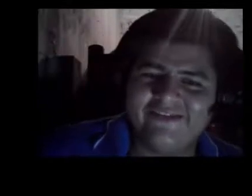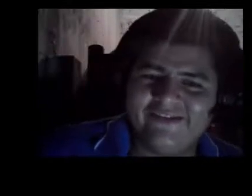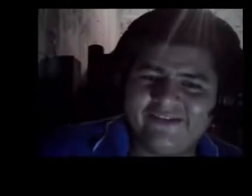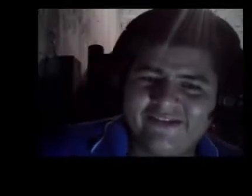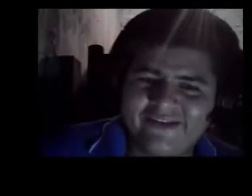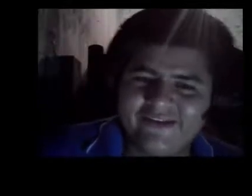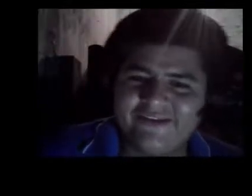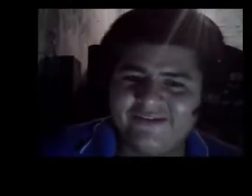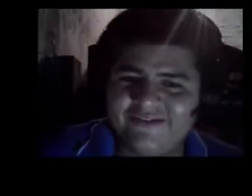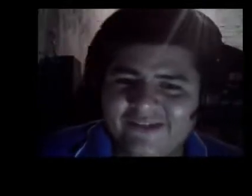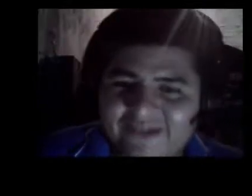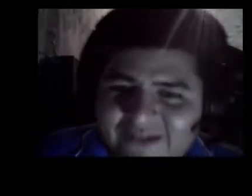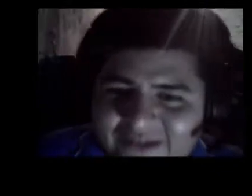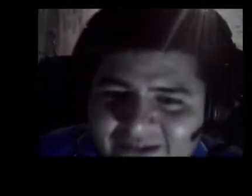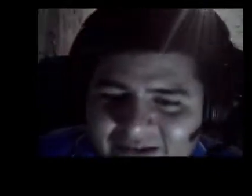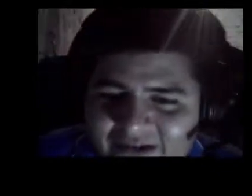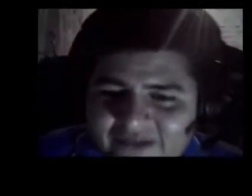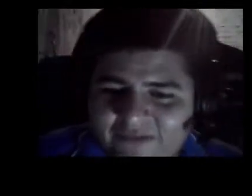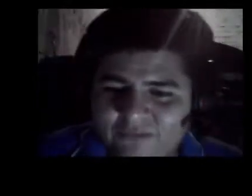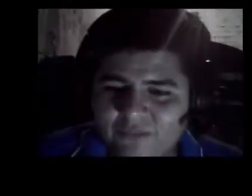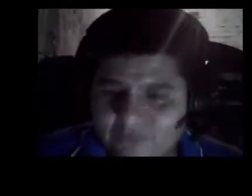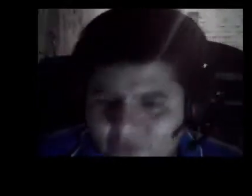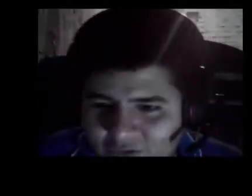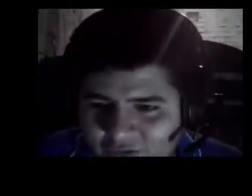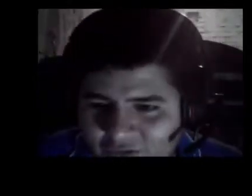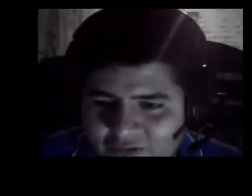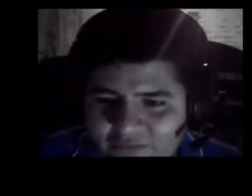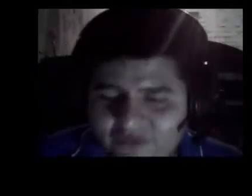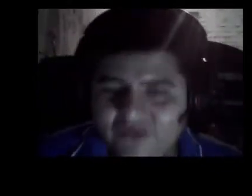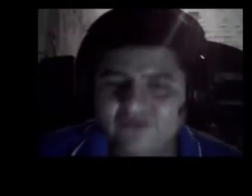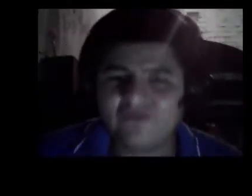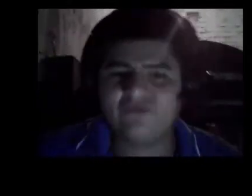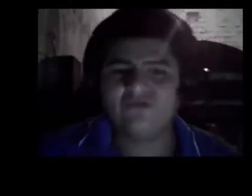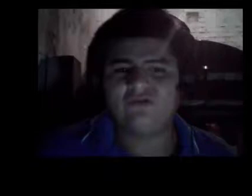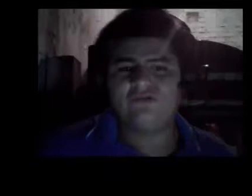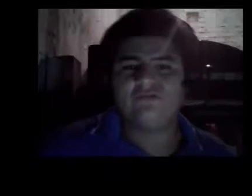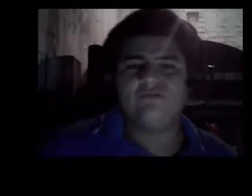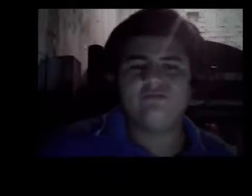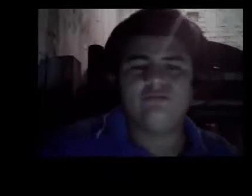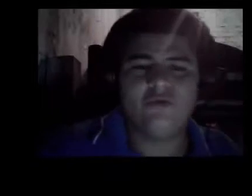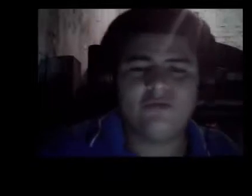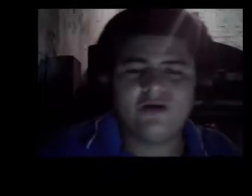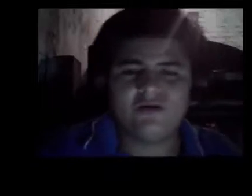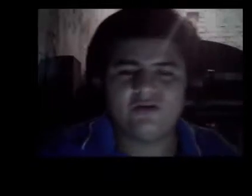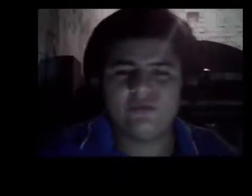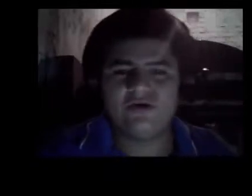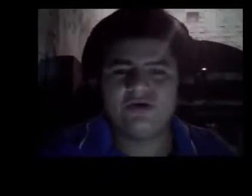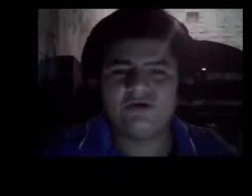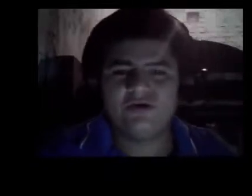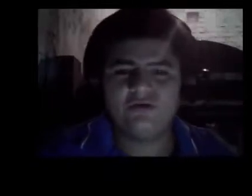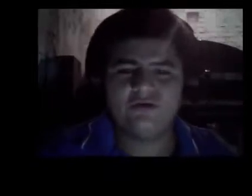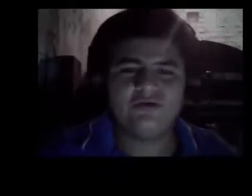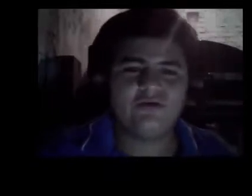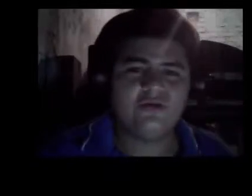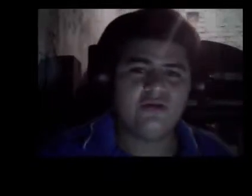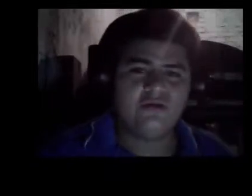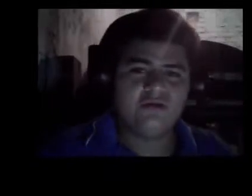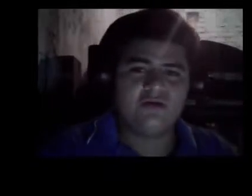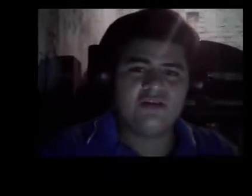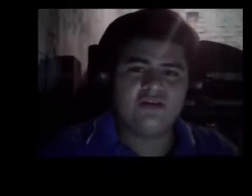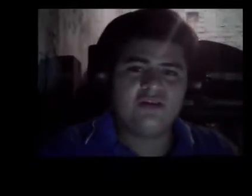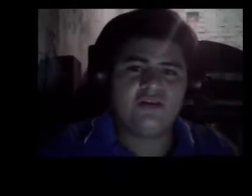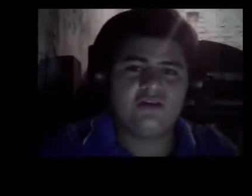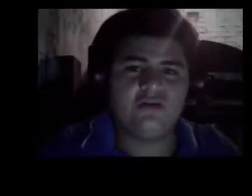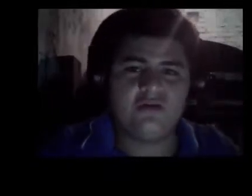Estaba buena la edición. Un poco corto, bueno. Un poco más lo que esperaba. Y bueno.